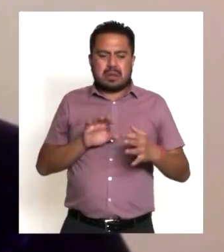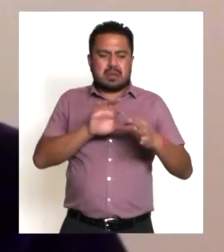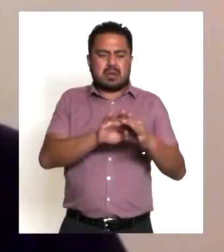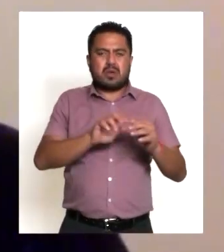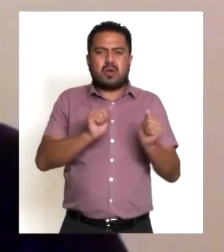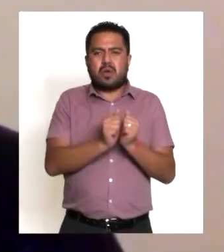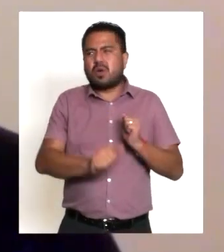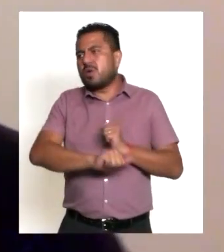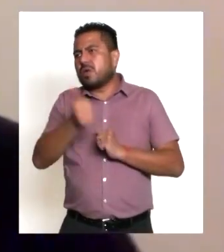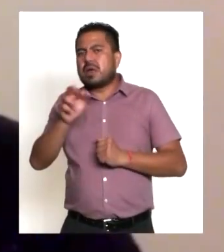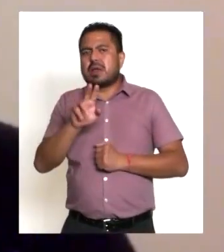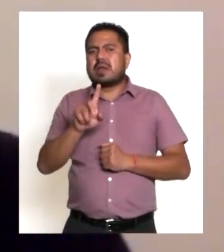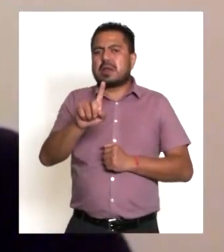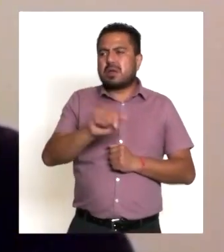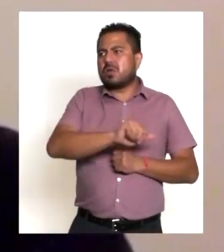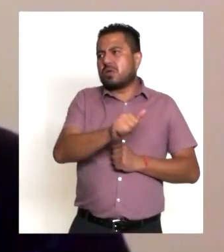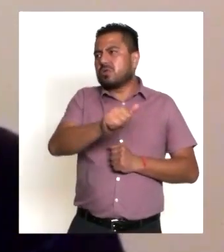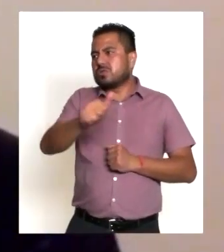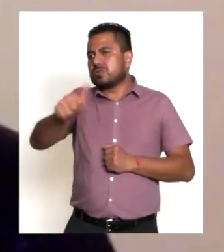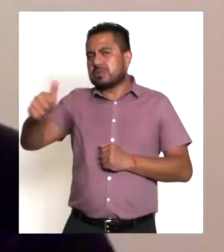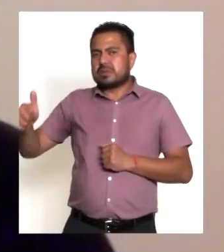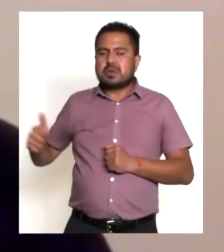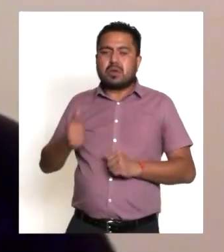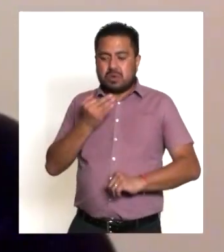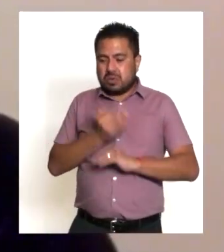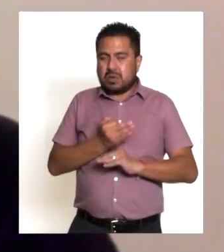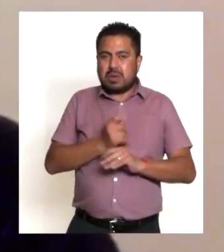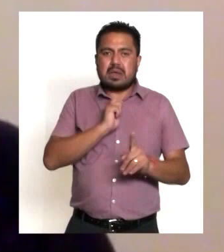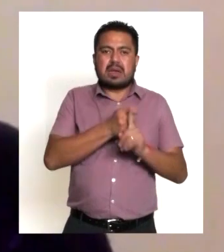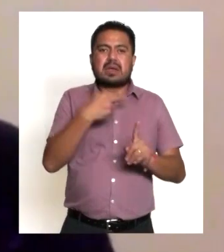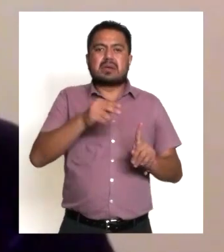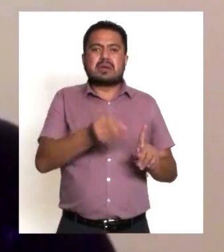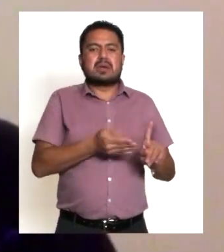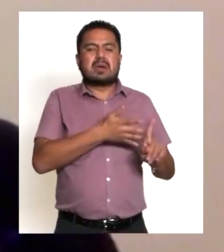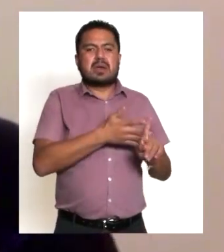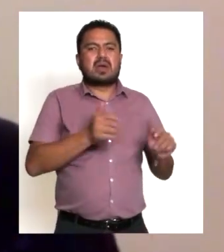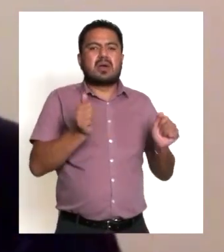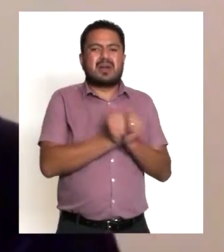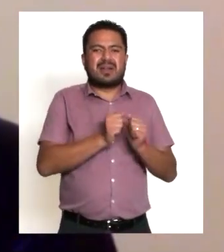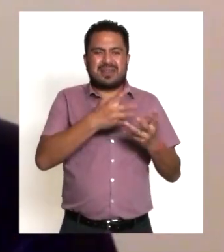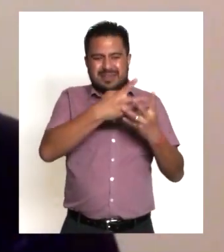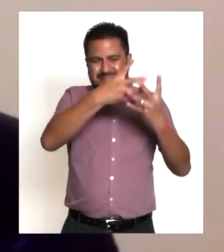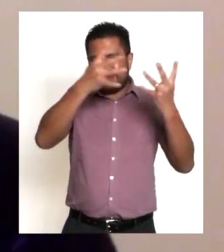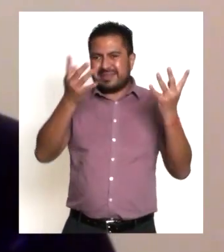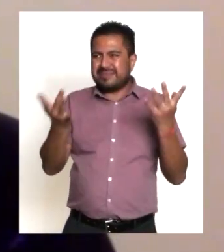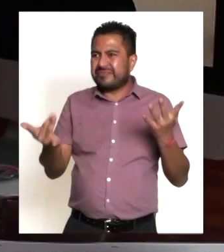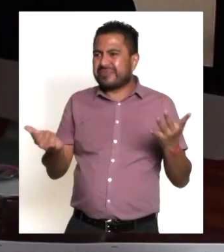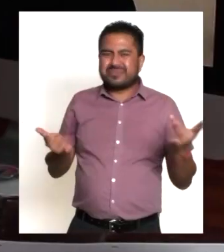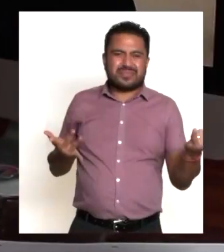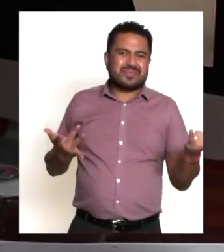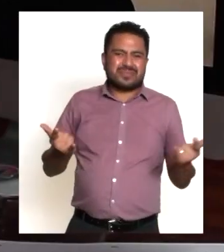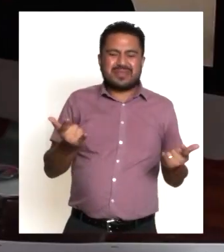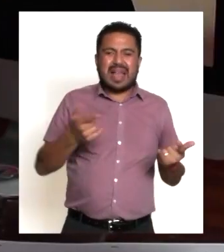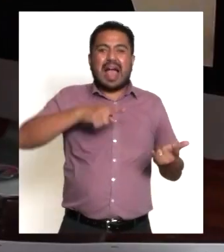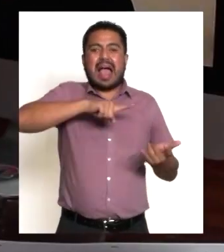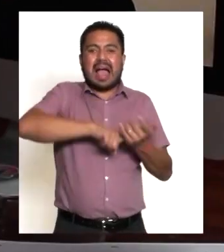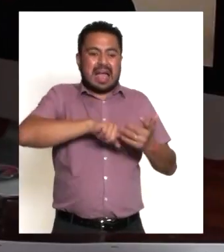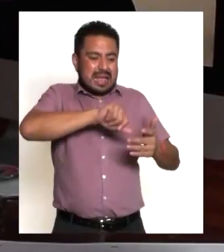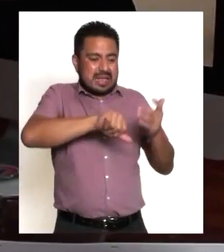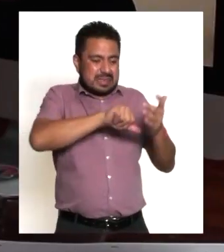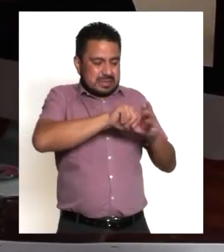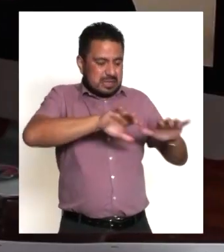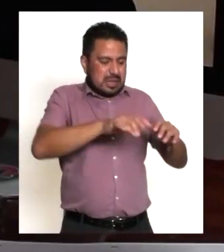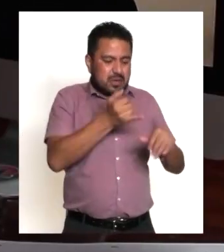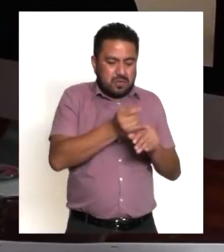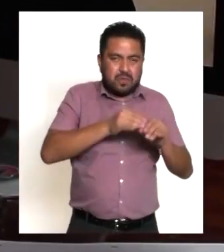luego la conectabas a otra red y a otra red y a otra red. Y hoy en día es lo que le llaman una telaraña de redes. Entonces hay una serie de centros